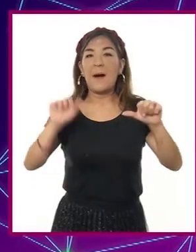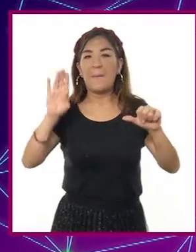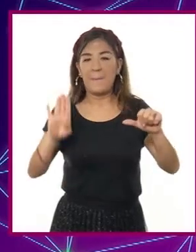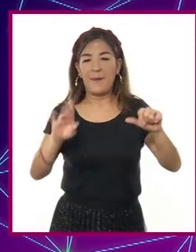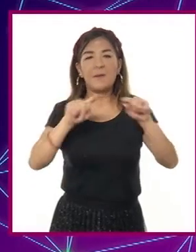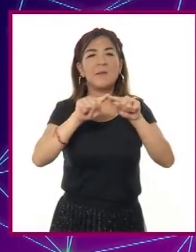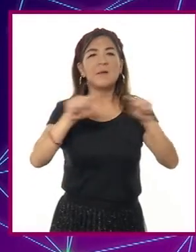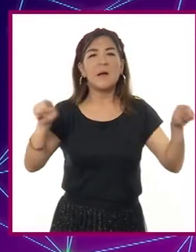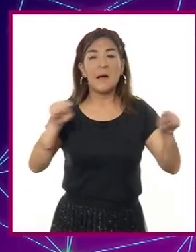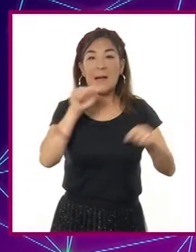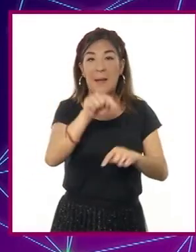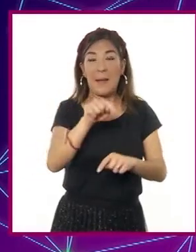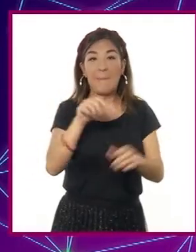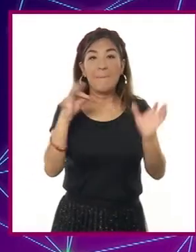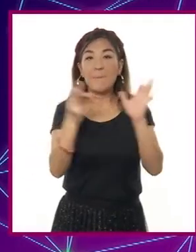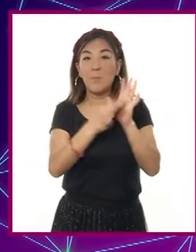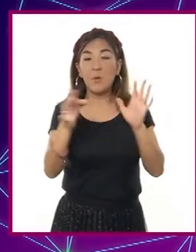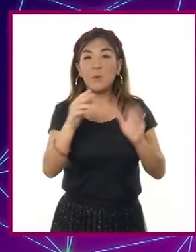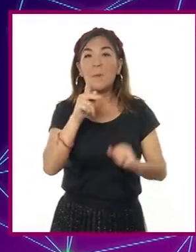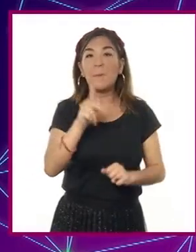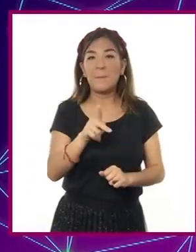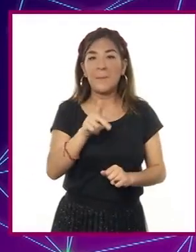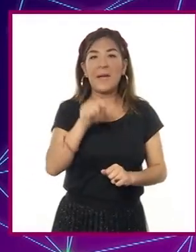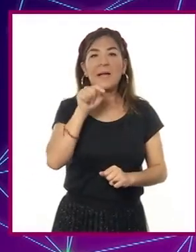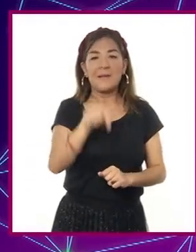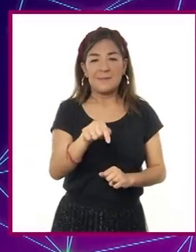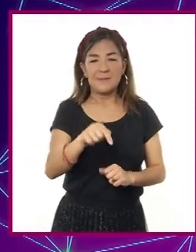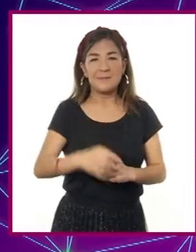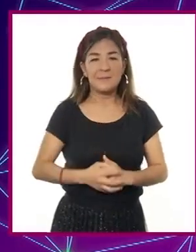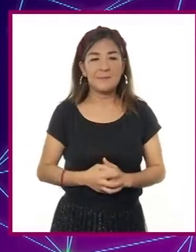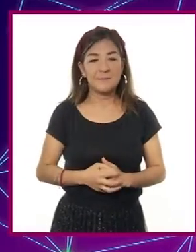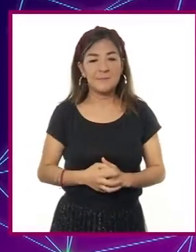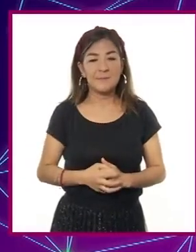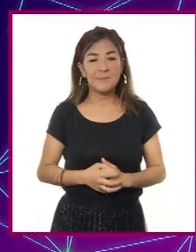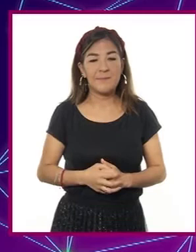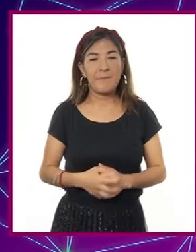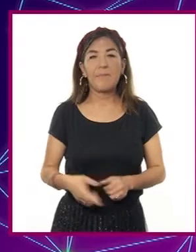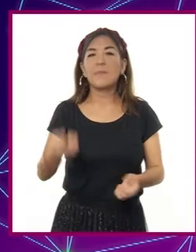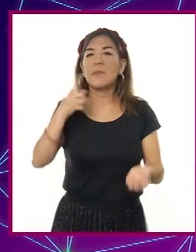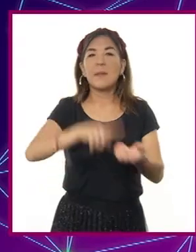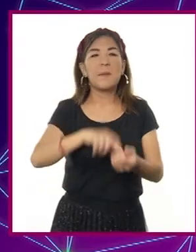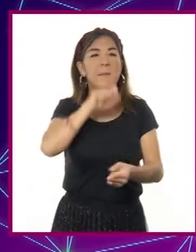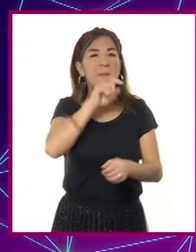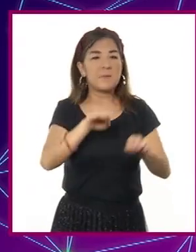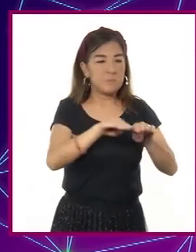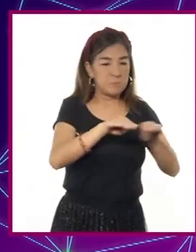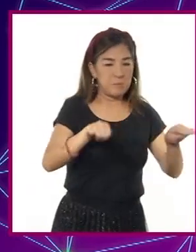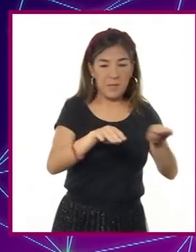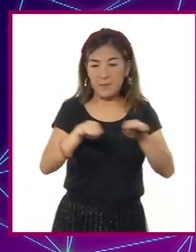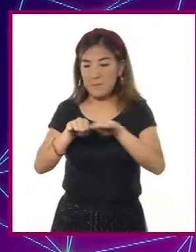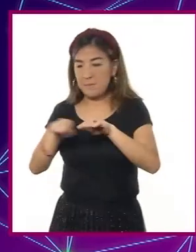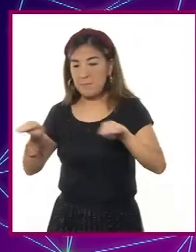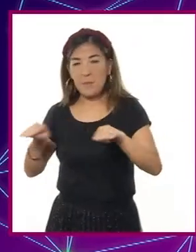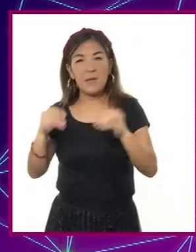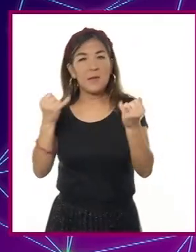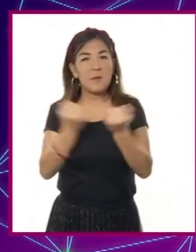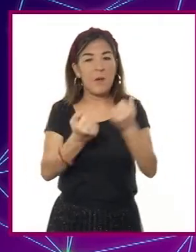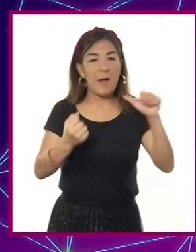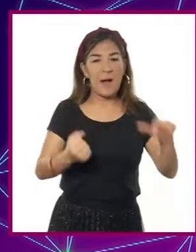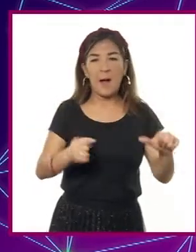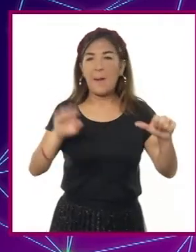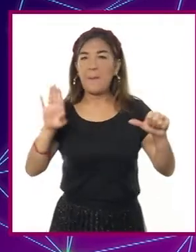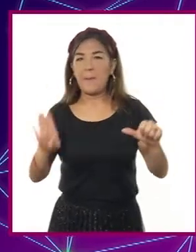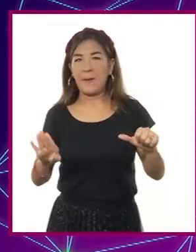el punto P es el único punto en el segmento que se encuentra a la misma distancia de los puntos extremos A y